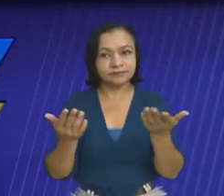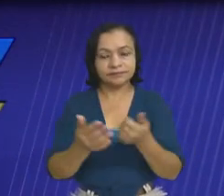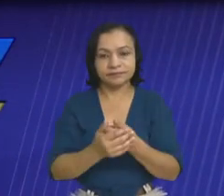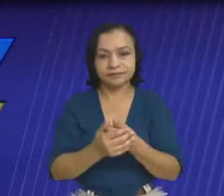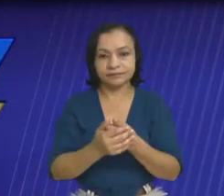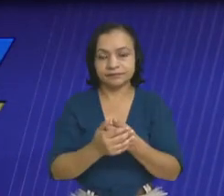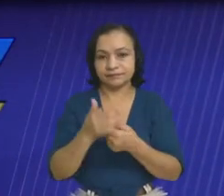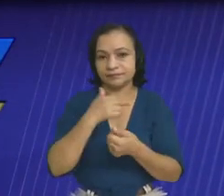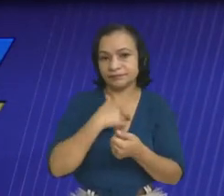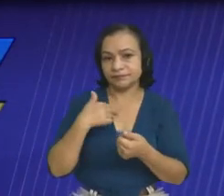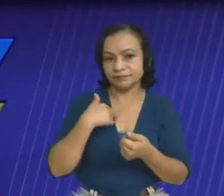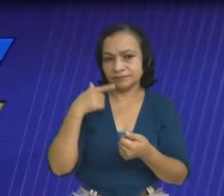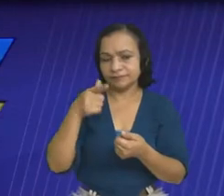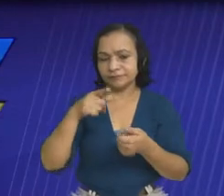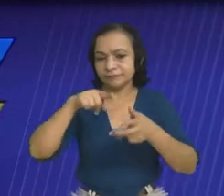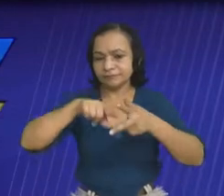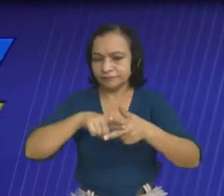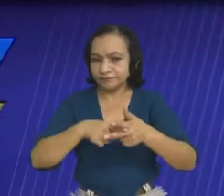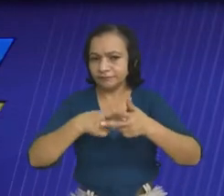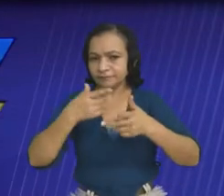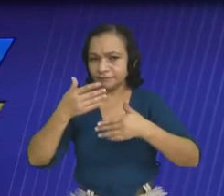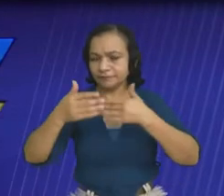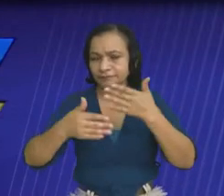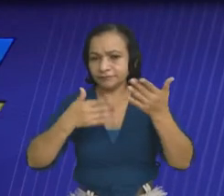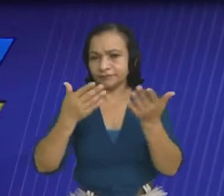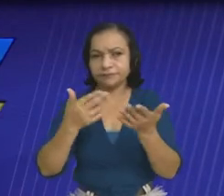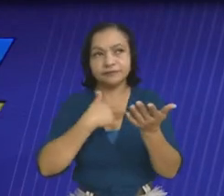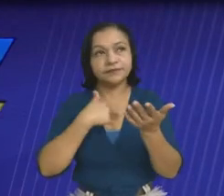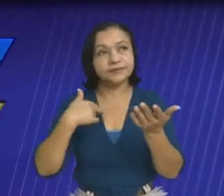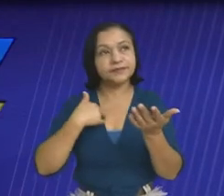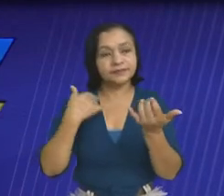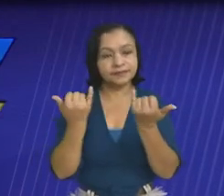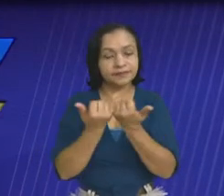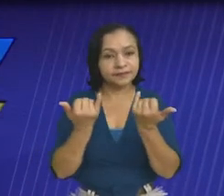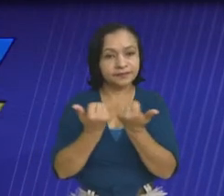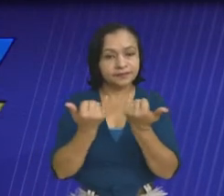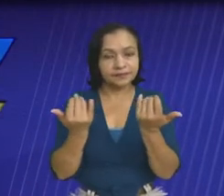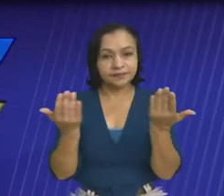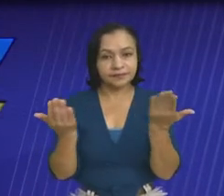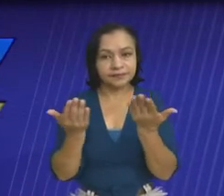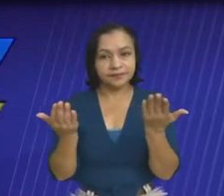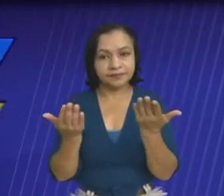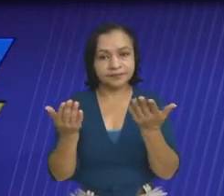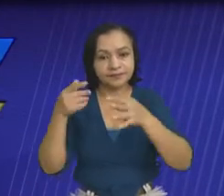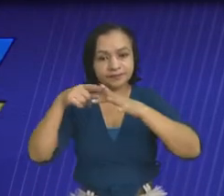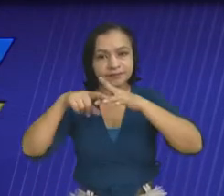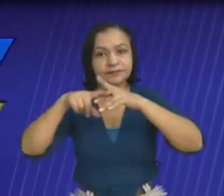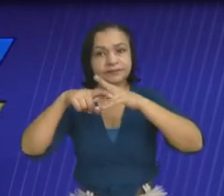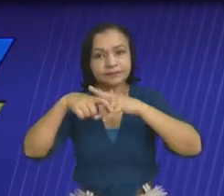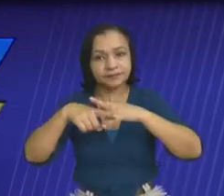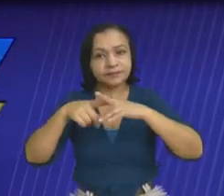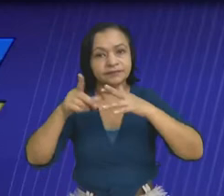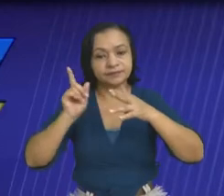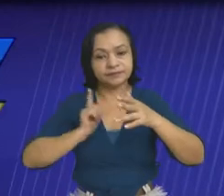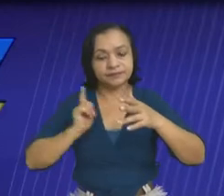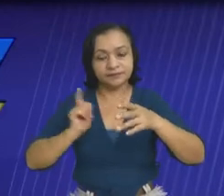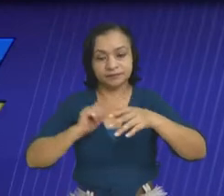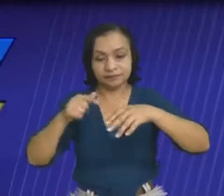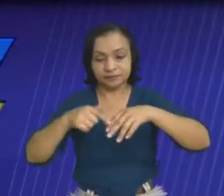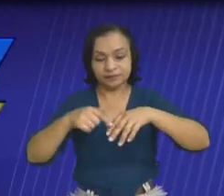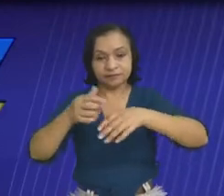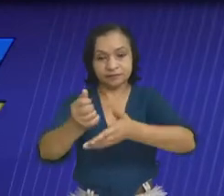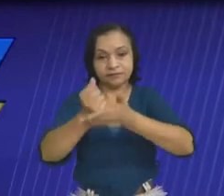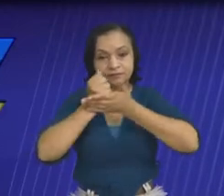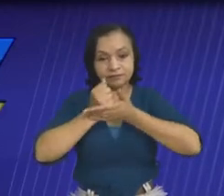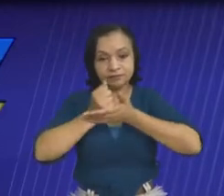un reemplazo y que vos comenzás físicamente a hacer uso de él, sino que también qué significa desde el punto de vista psicológico el contar con este miembro que te va a ayudar